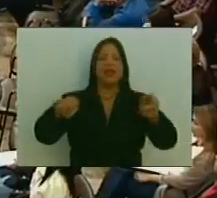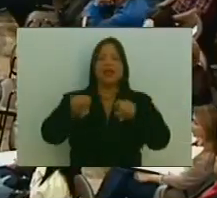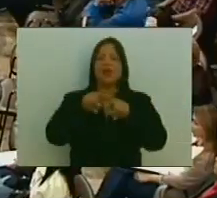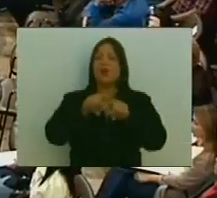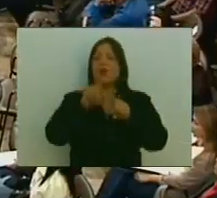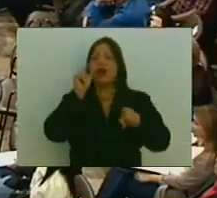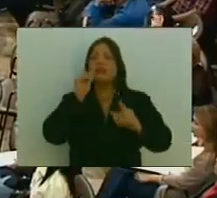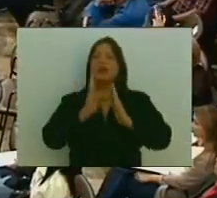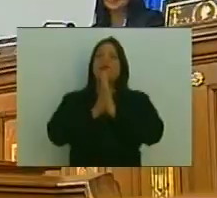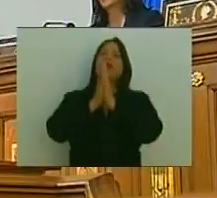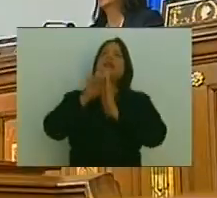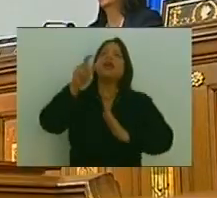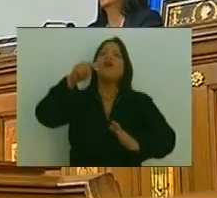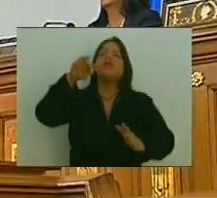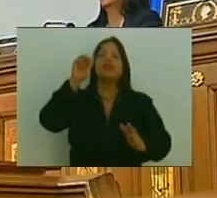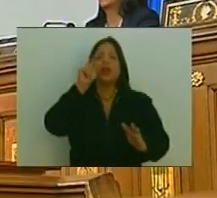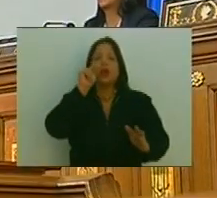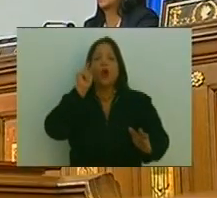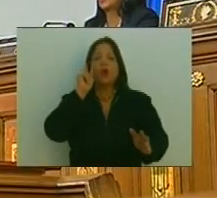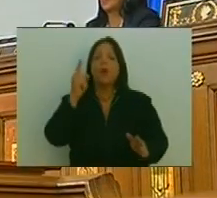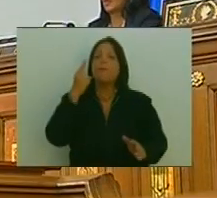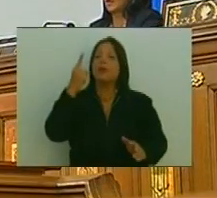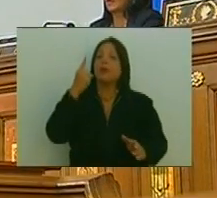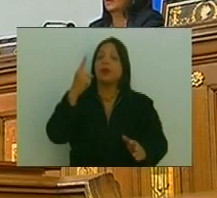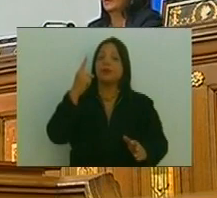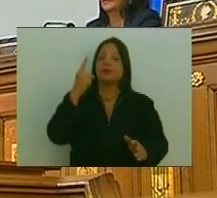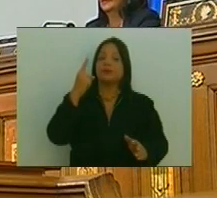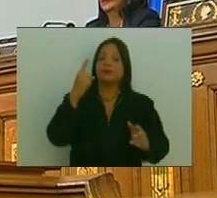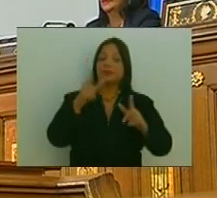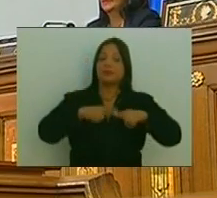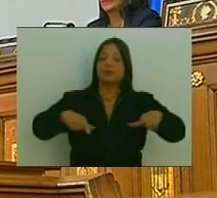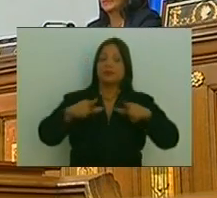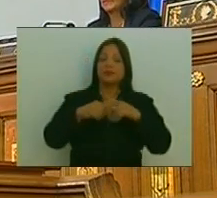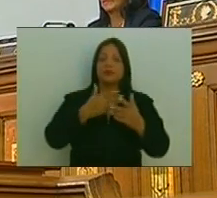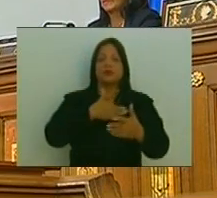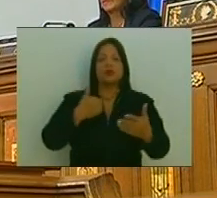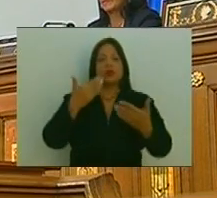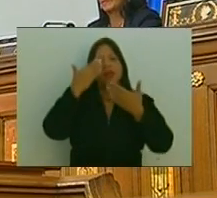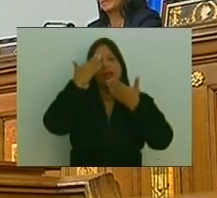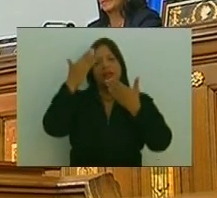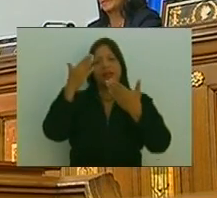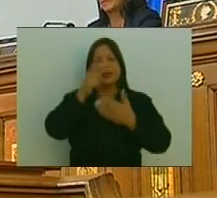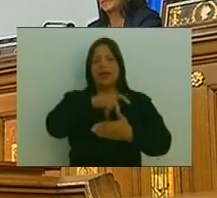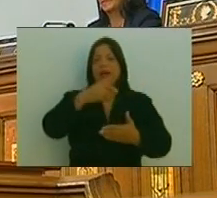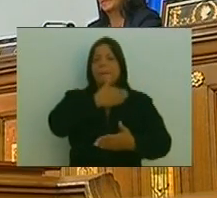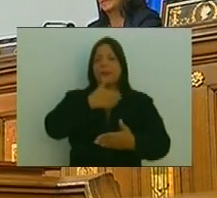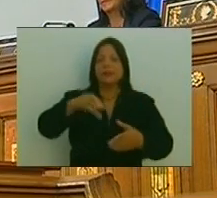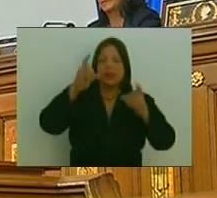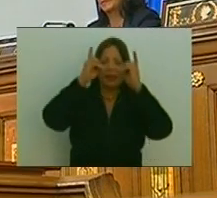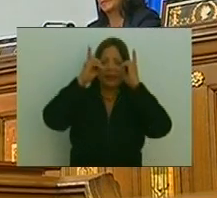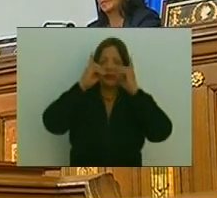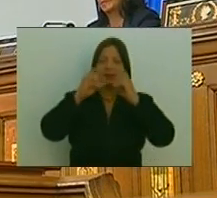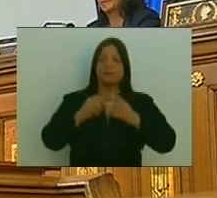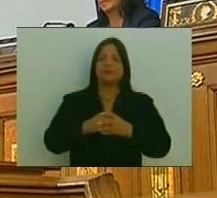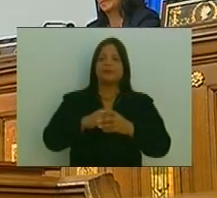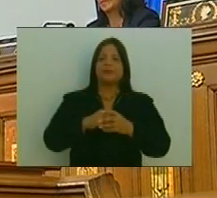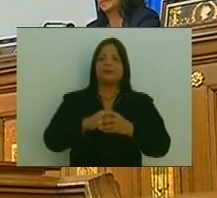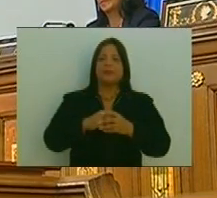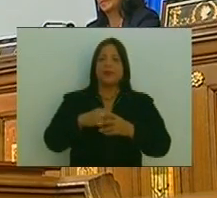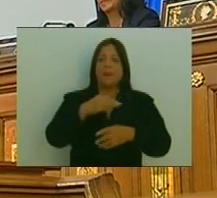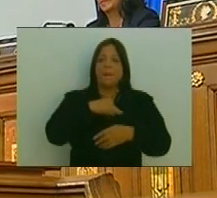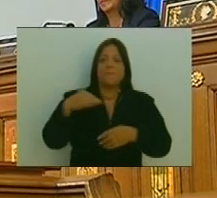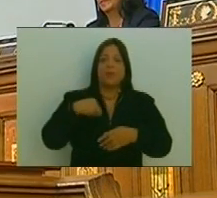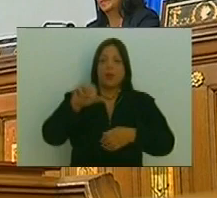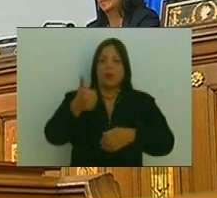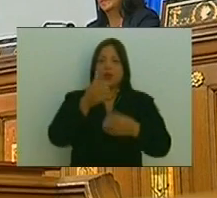Francisco. Fíjense, en primer lugar, yo quiero agradecerle a la presidenta, a los miembros de la